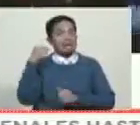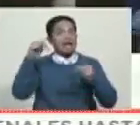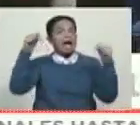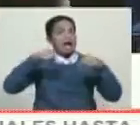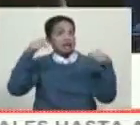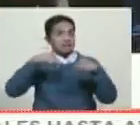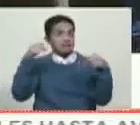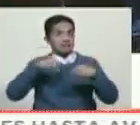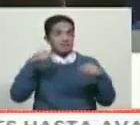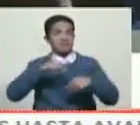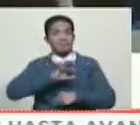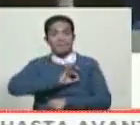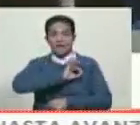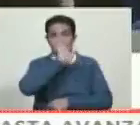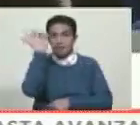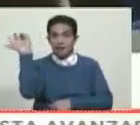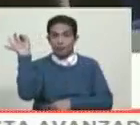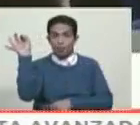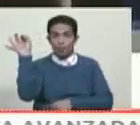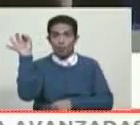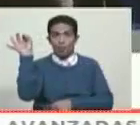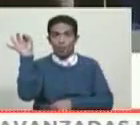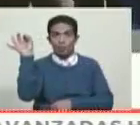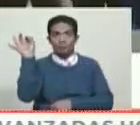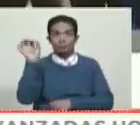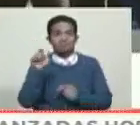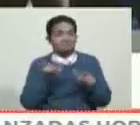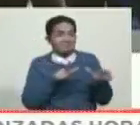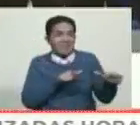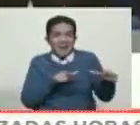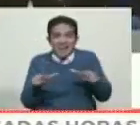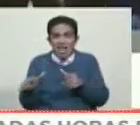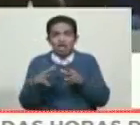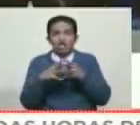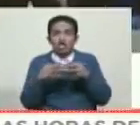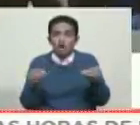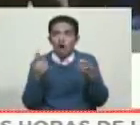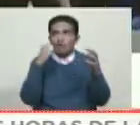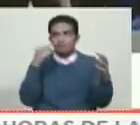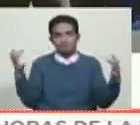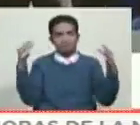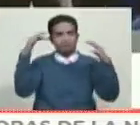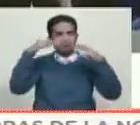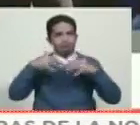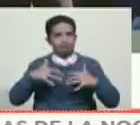era aquí en Barquisimeto. Estaba listo todo para que vinieran a jugar béisbol.